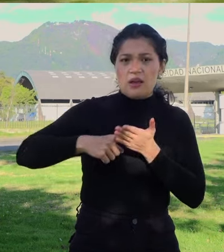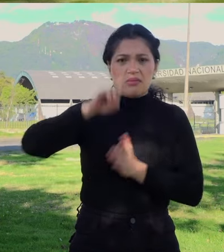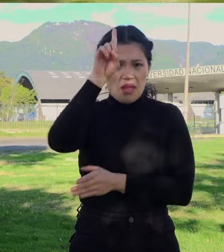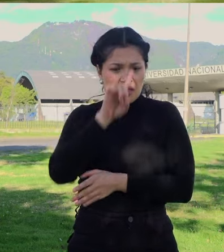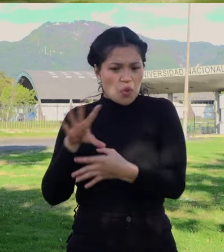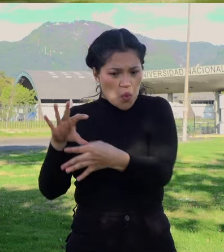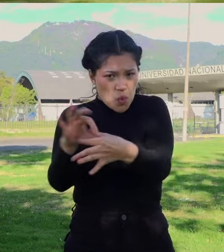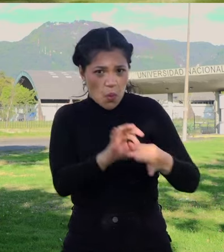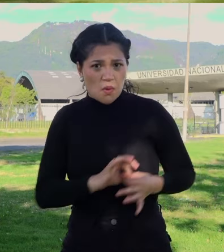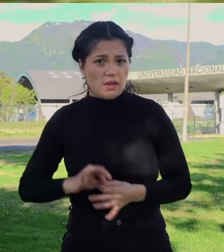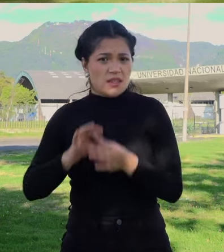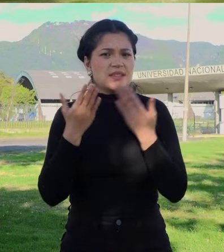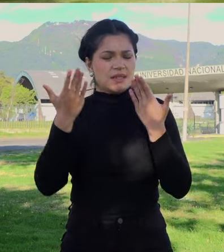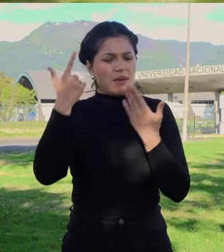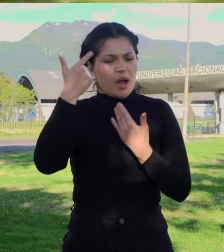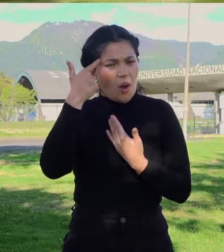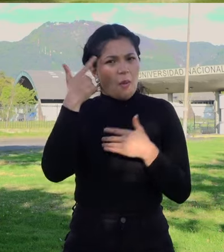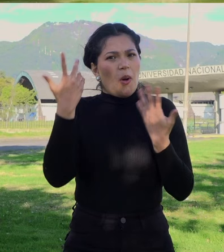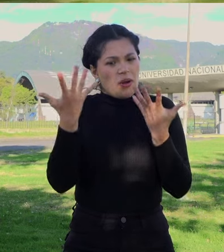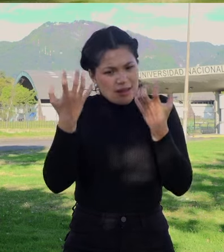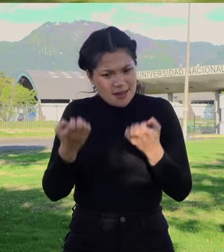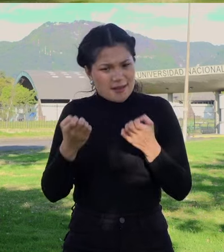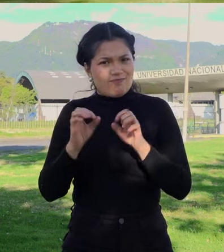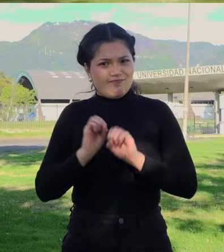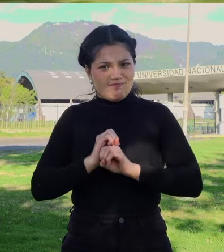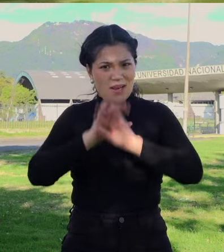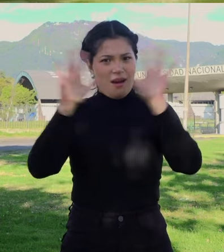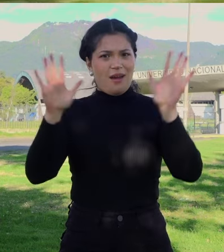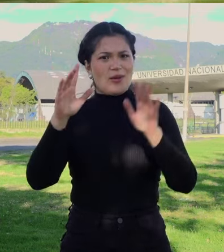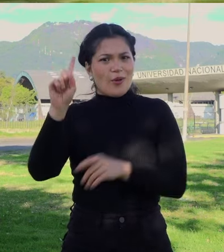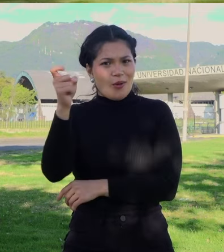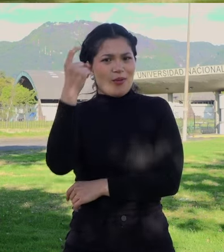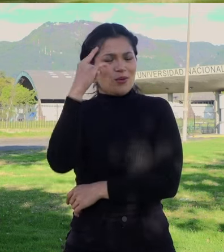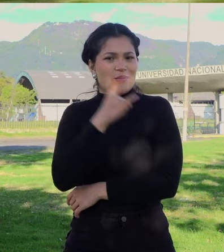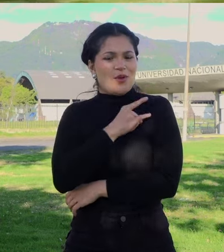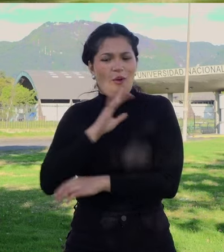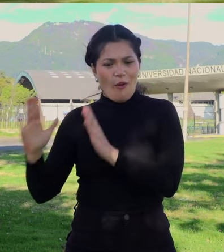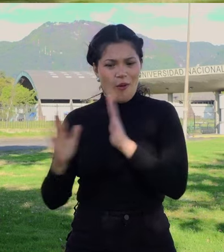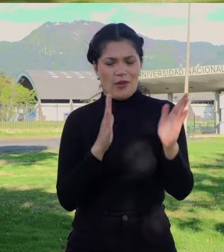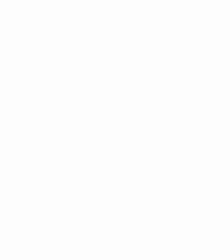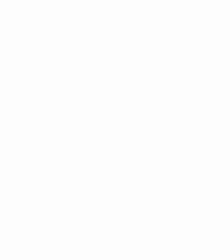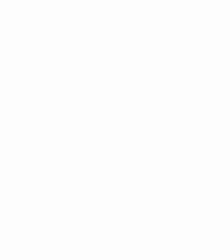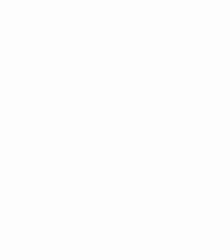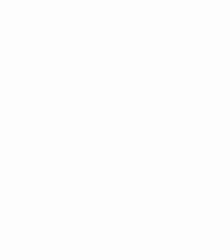redefinir las formas de gobierno y las formas de organización de la vida académica.